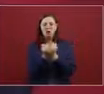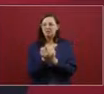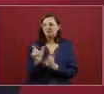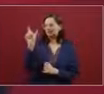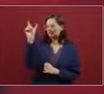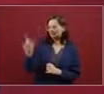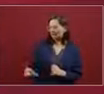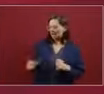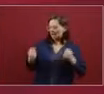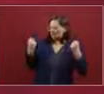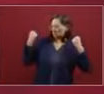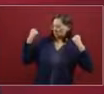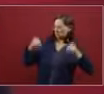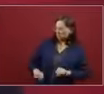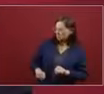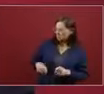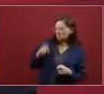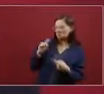autoritarios,